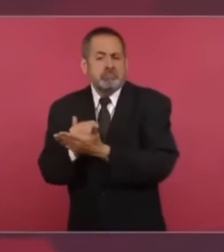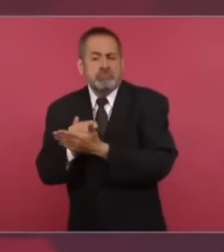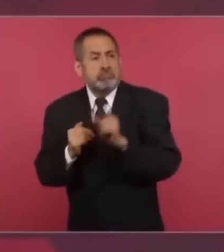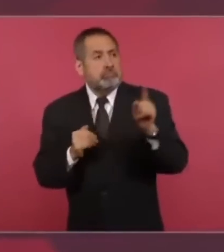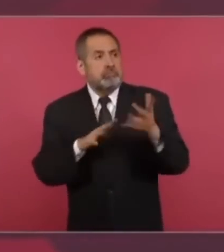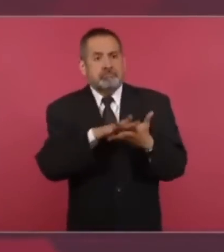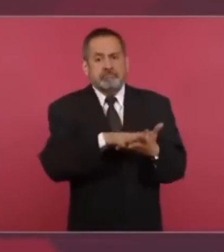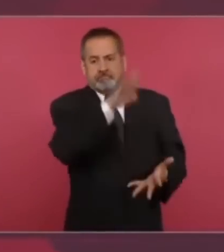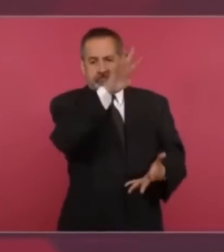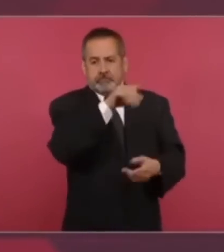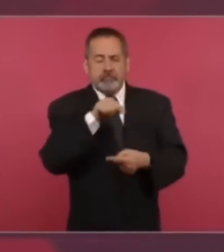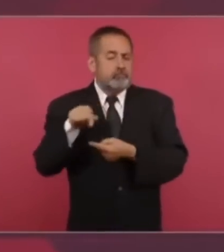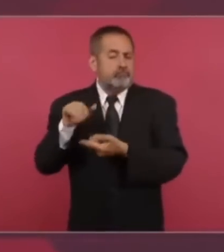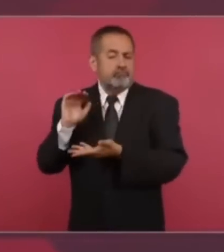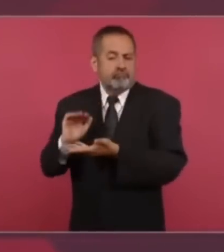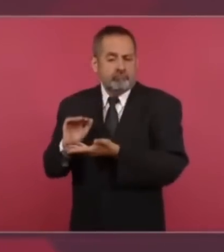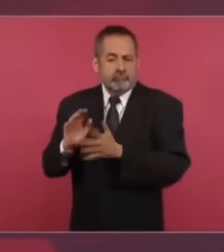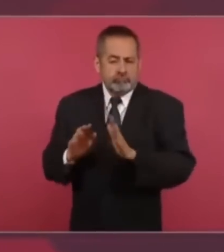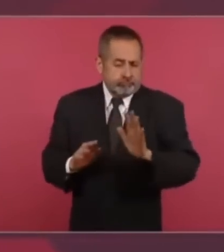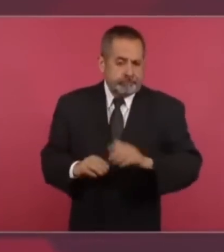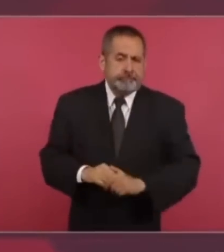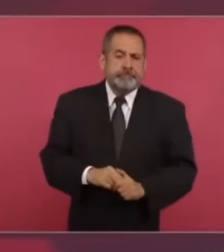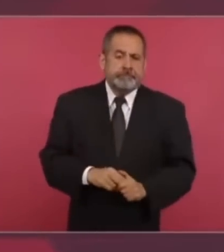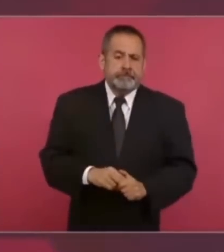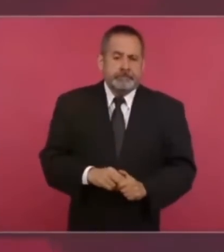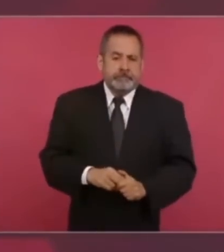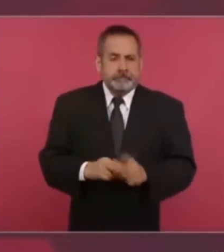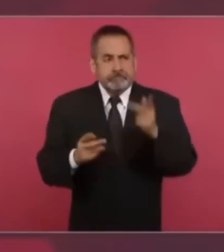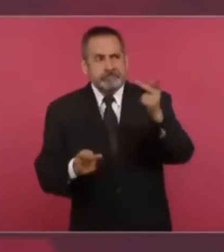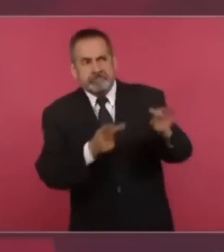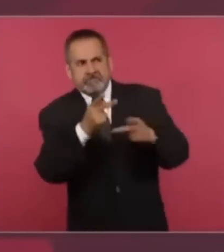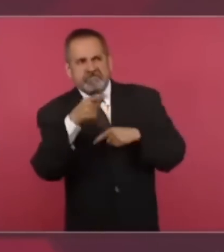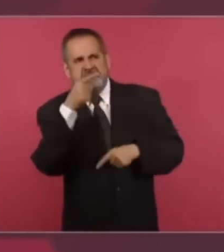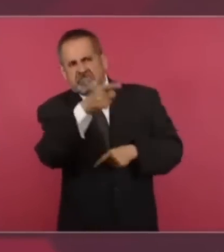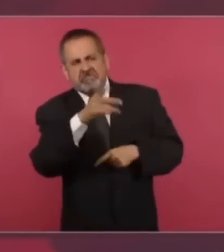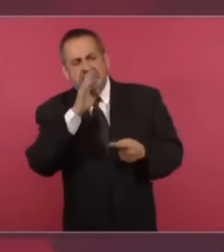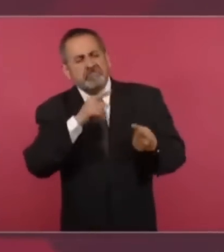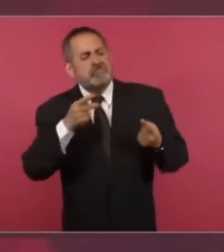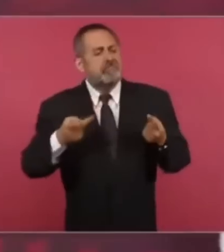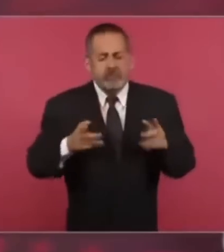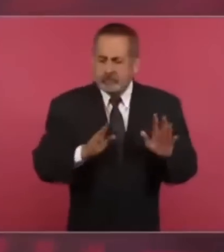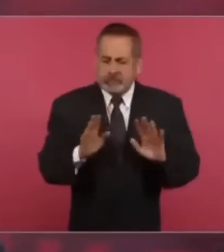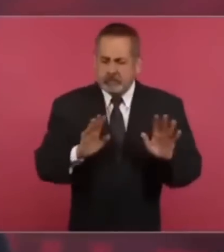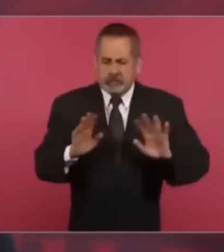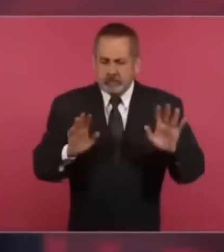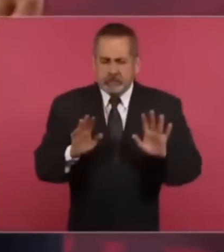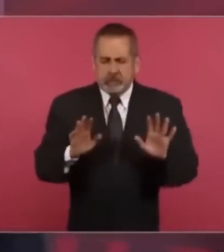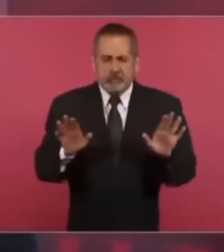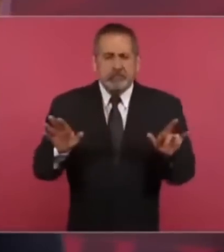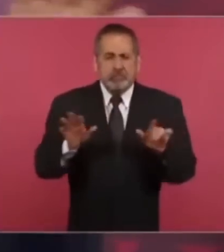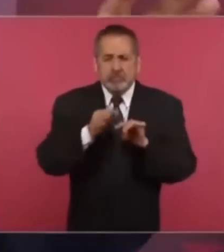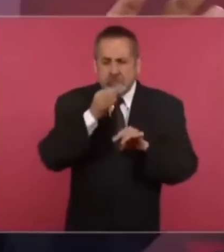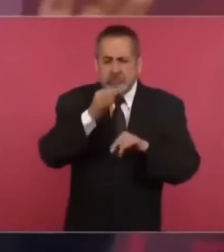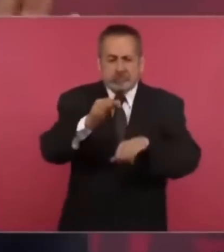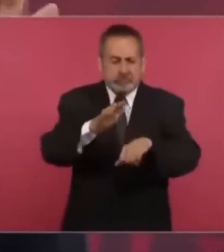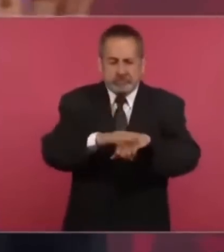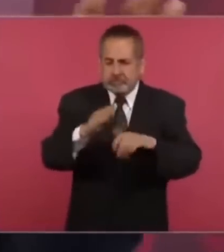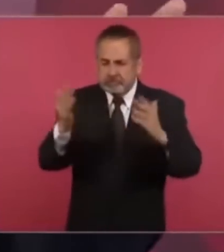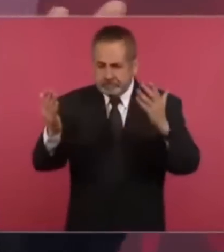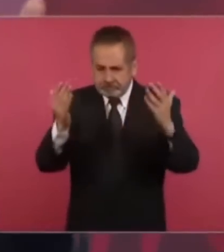afortunadamente. No estoy cuestionando nada, solo estoy